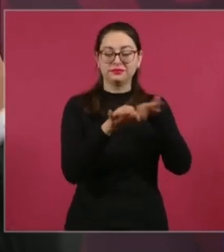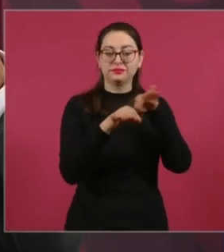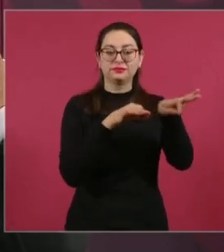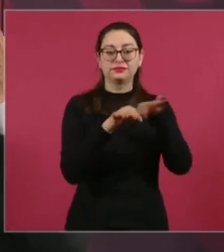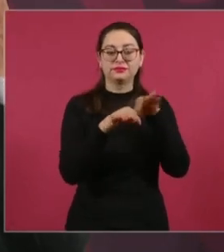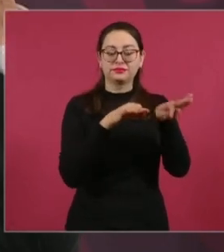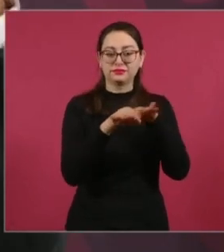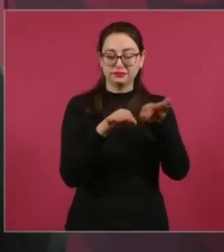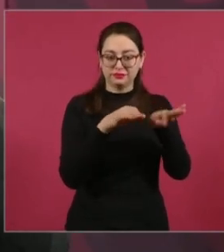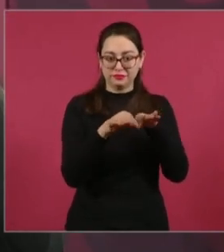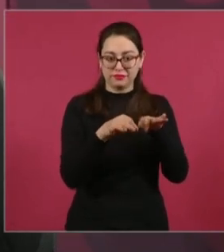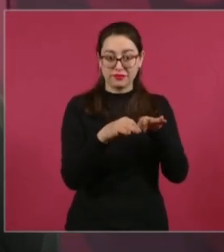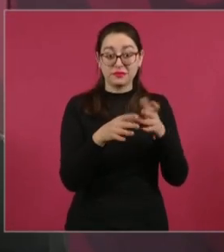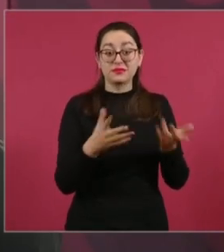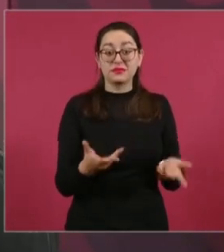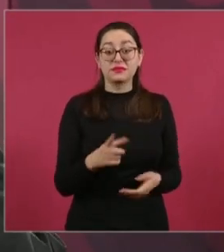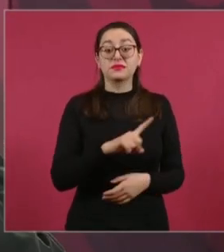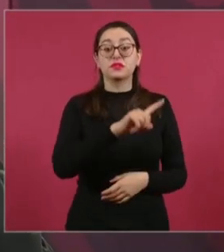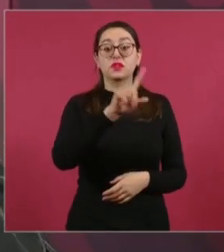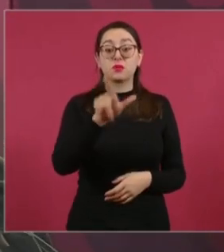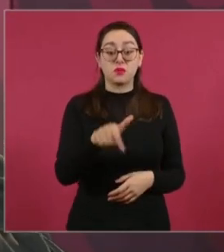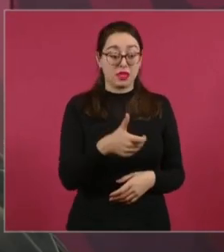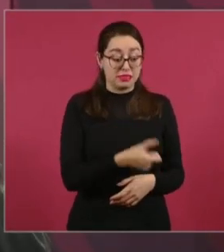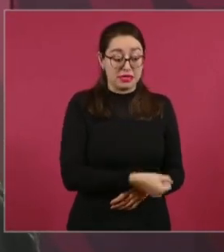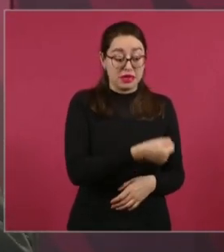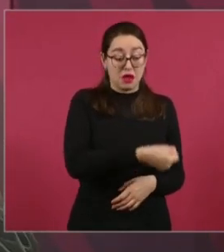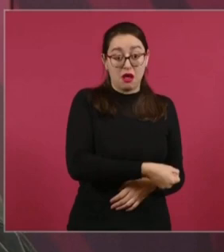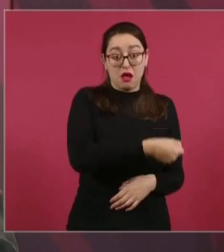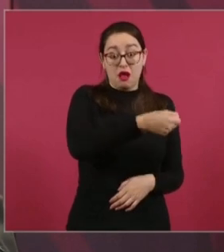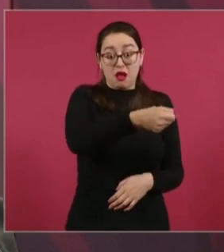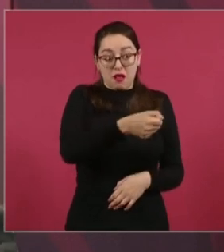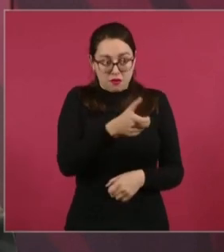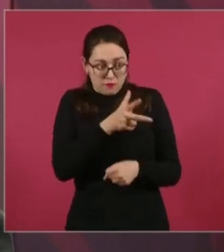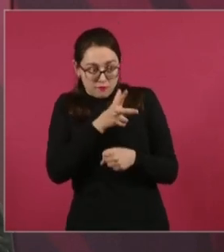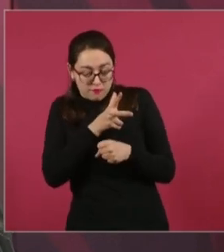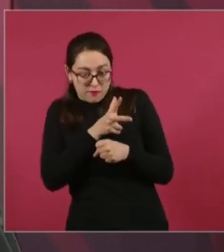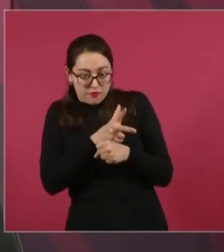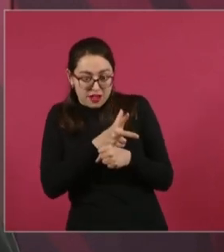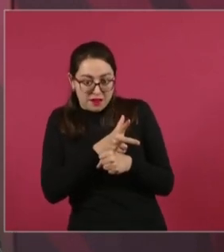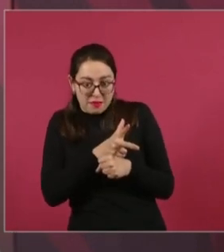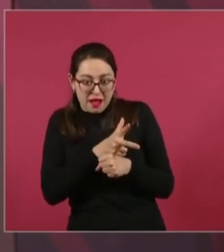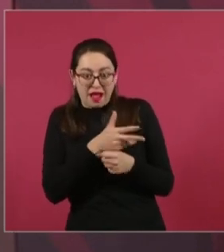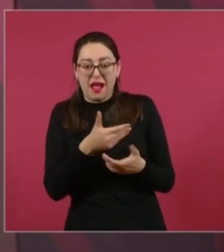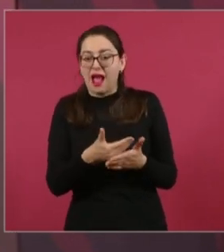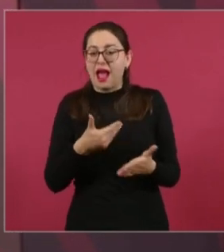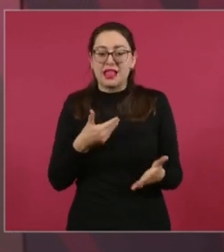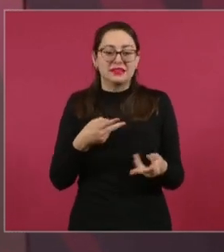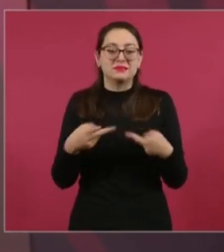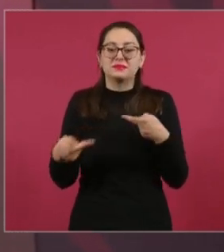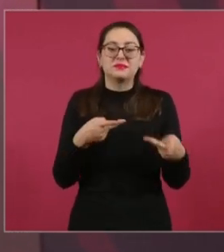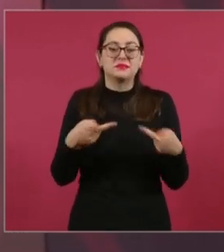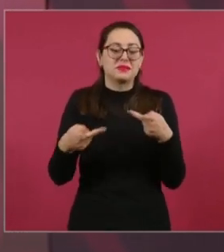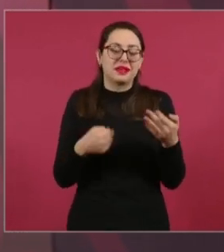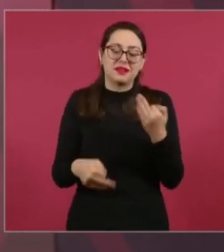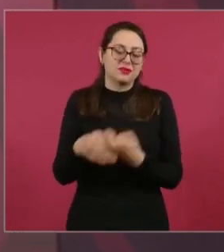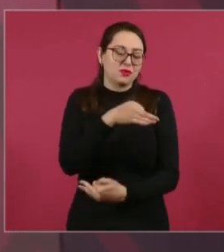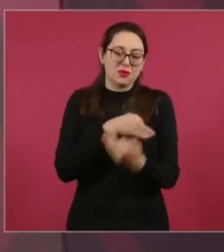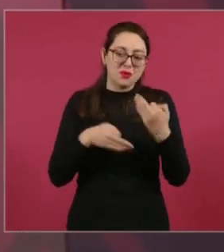lo filma Ahumada recibiendo dinero, porque ese personaje Ahumada,